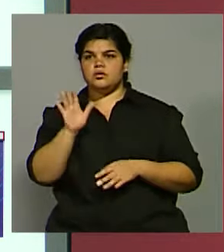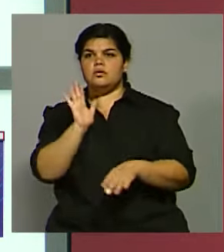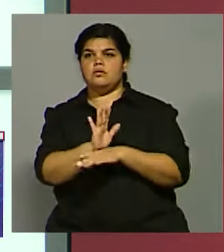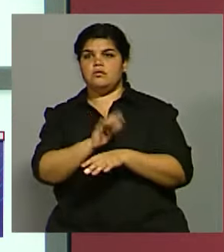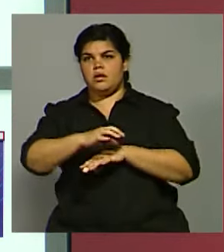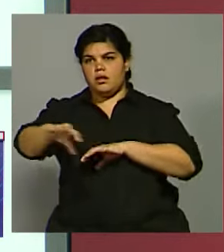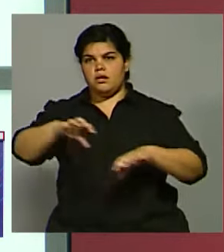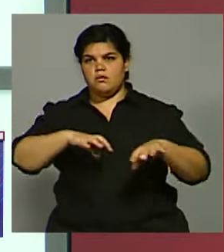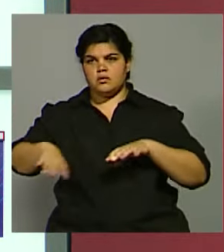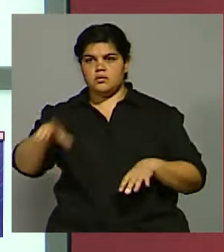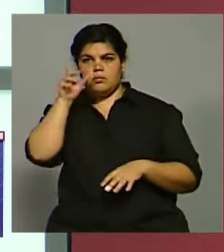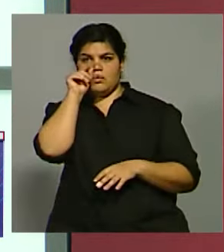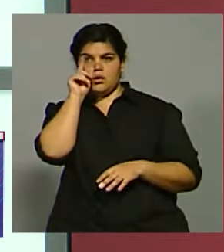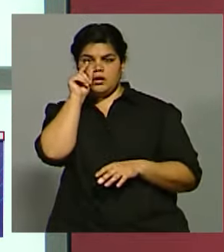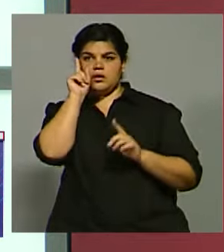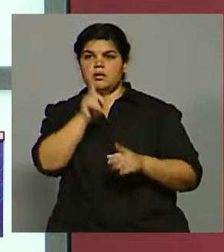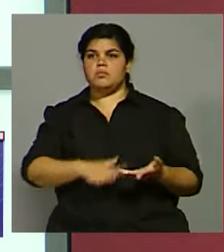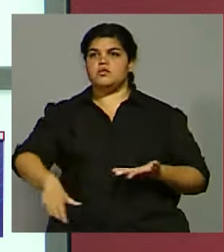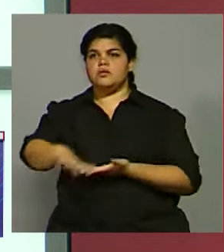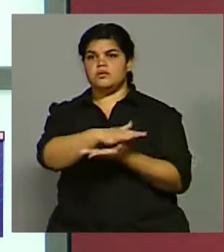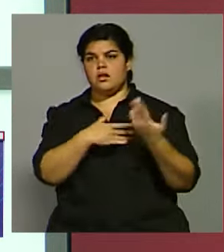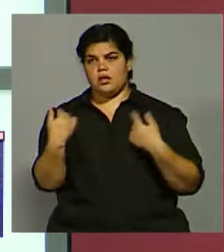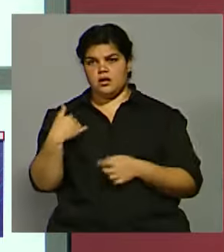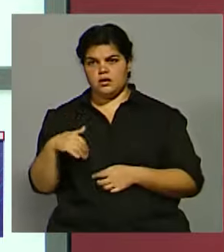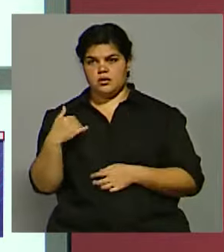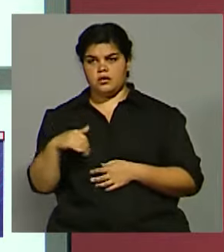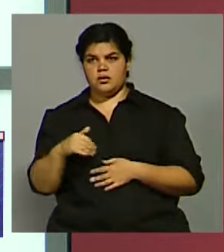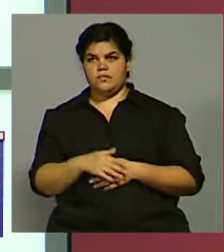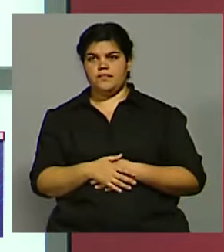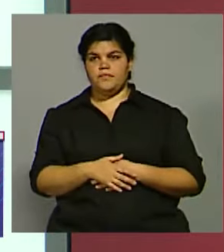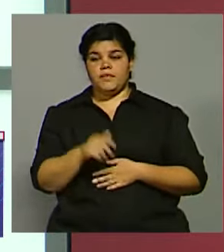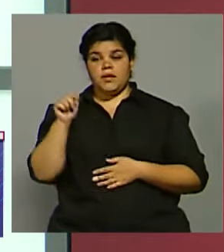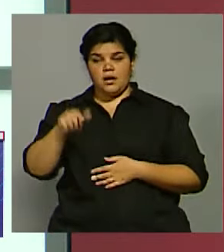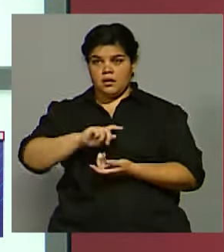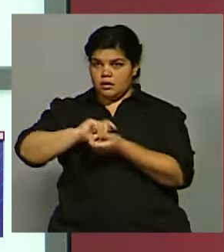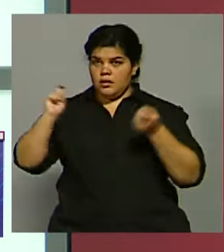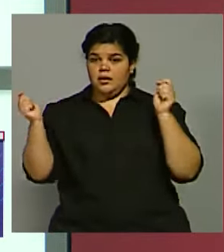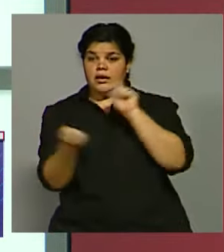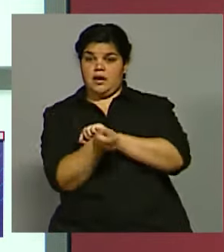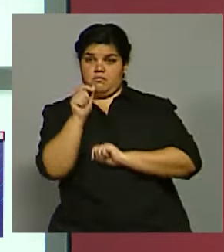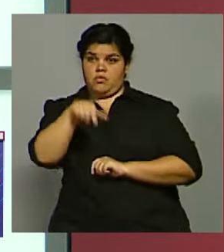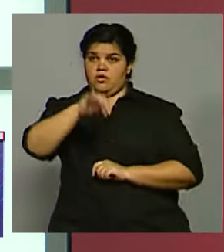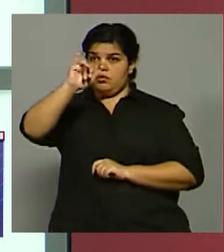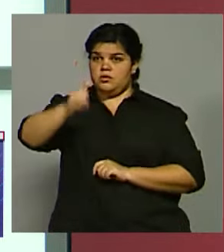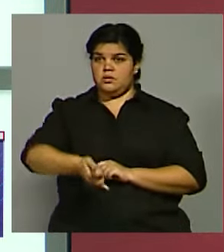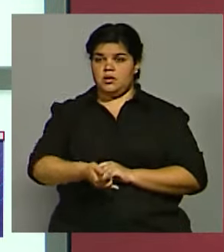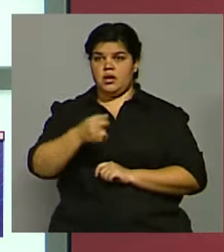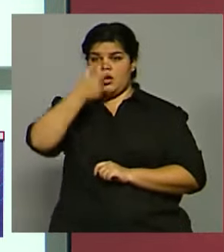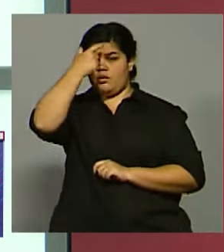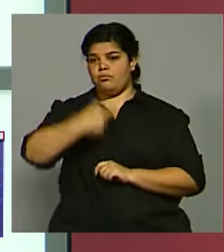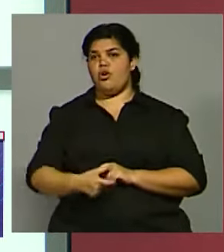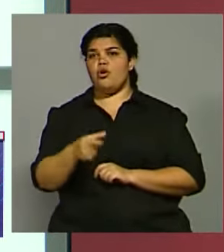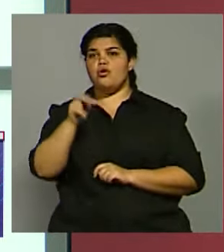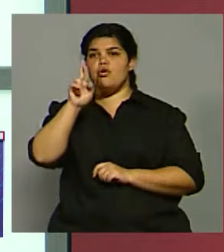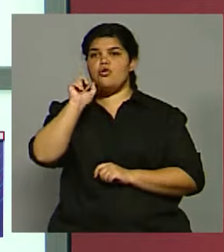nivel político en el país y de la sociedad argentina. Ese es, digamos, el gran cambio que ha tenido desde el punto de vista de su rol político, de su rol como